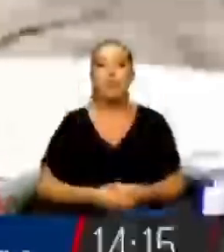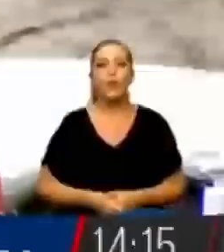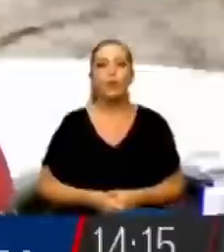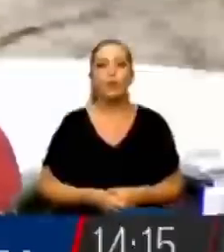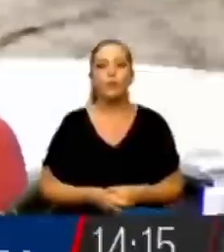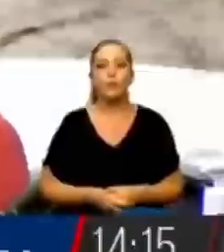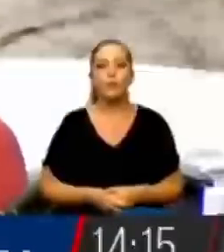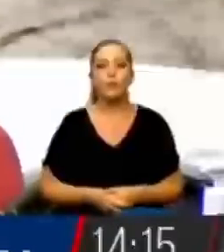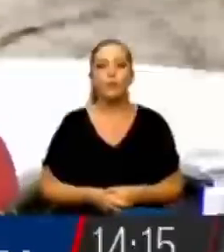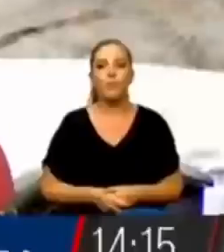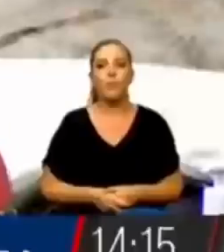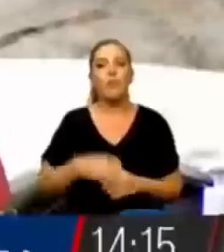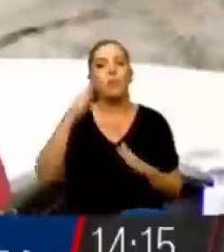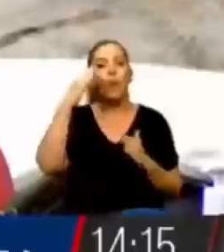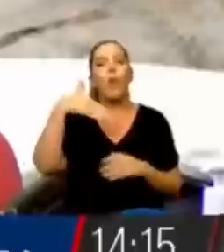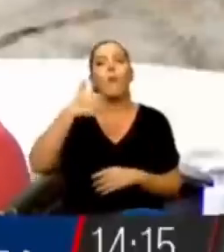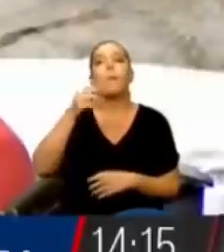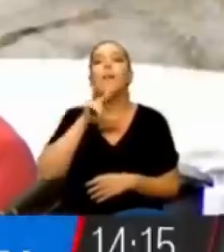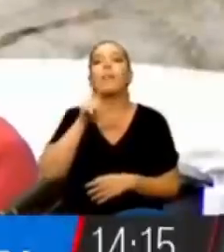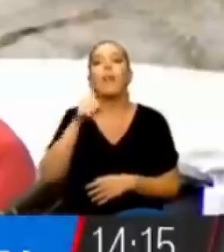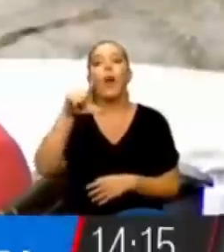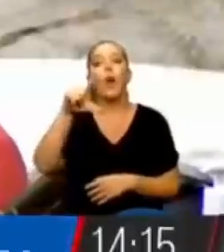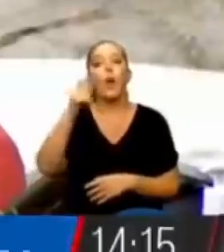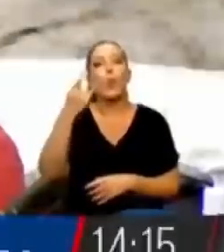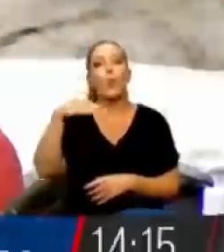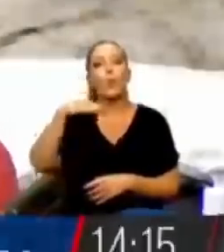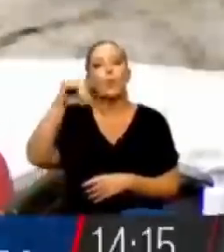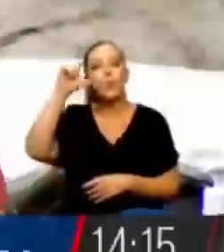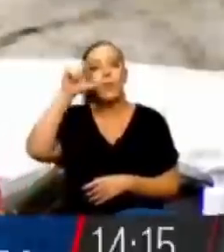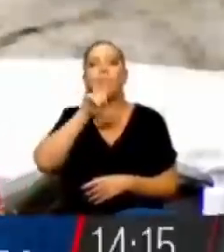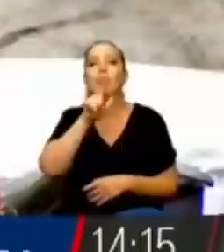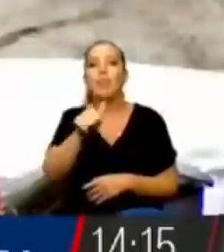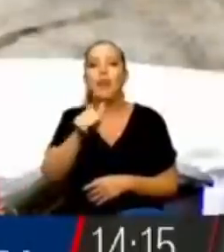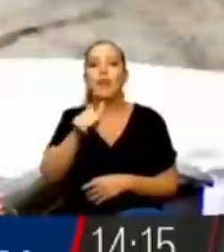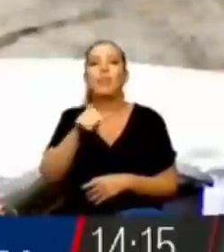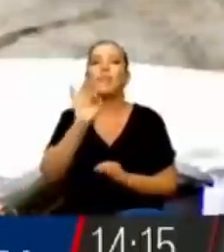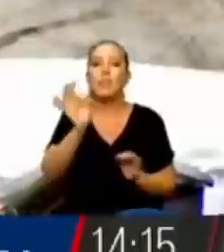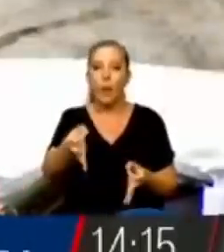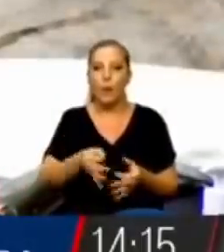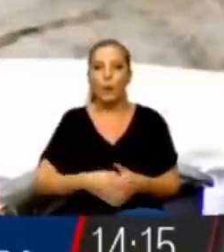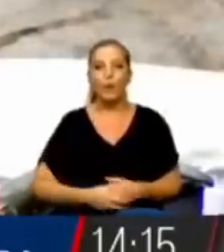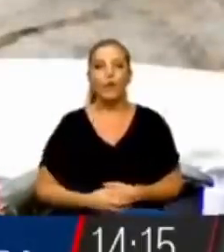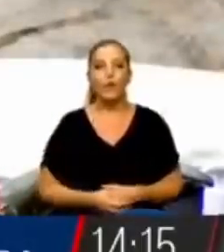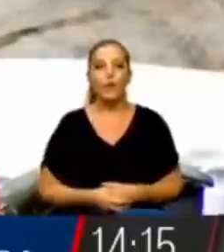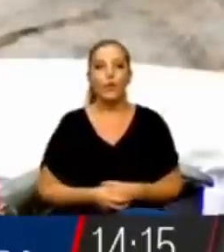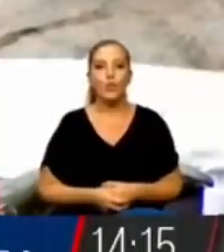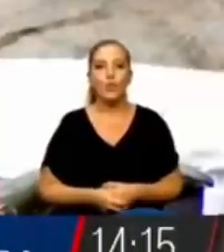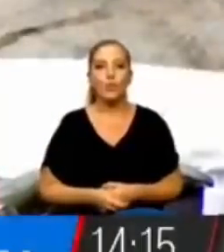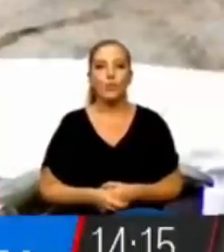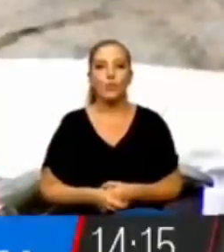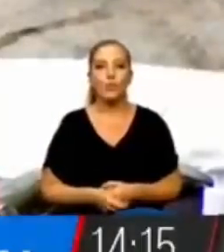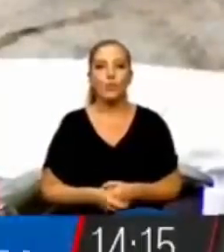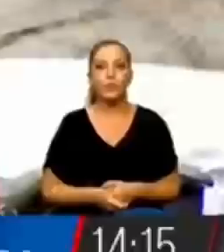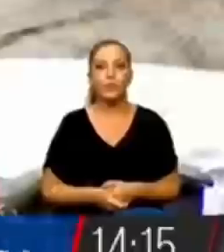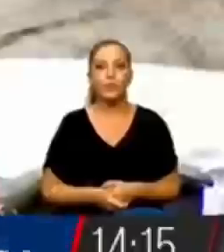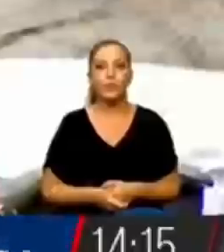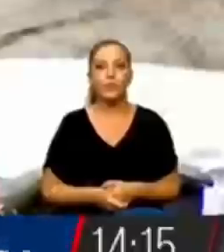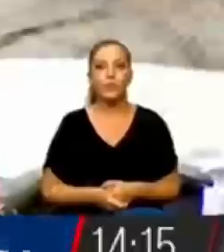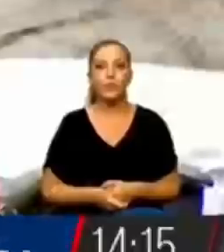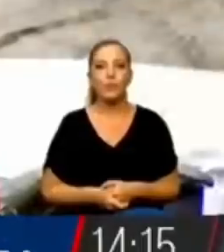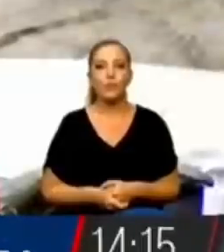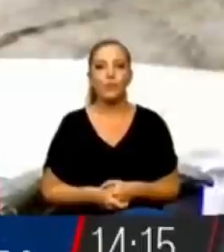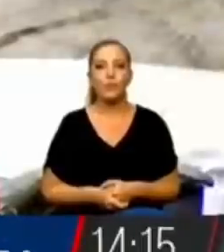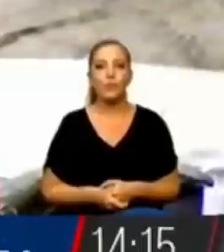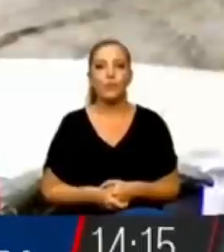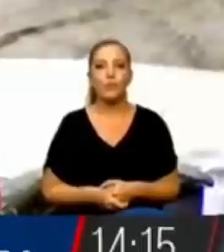Romina del Pla, la diputada del Frente de Izquierda. A ver qué está diciendo, escuchemos un poquito, por favor. Haciendo unos